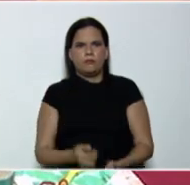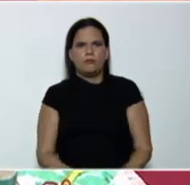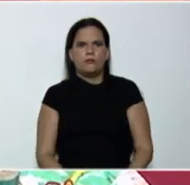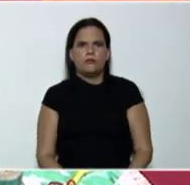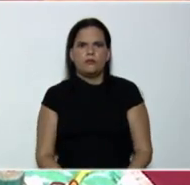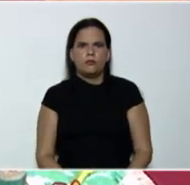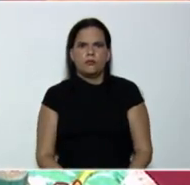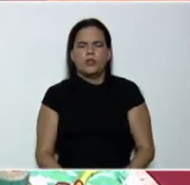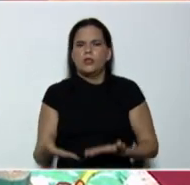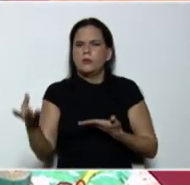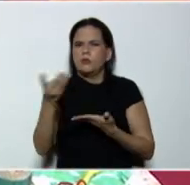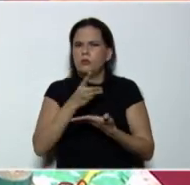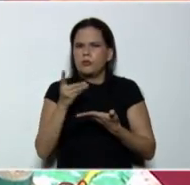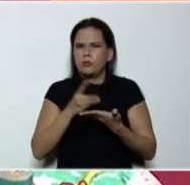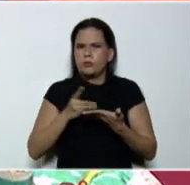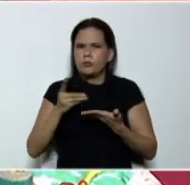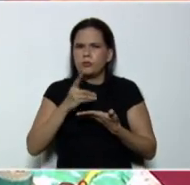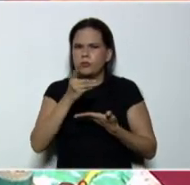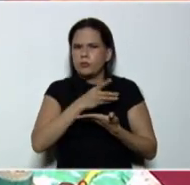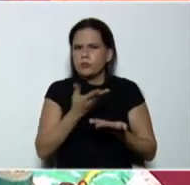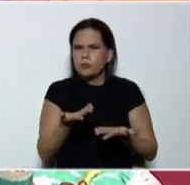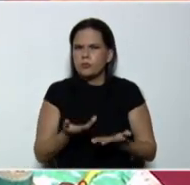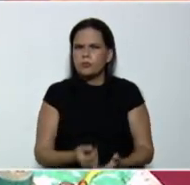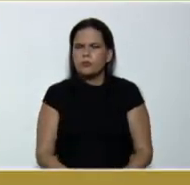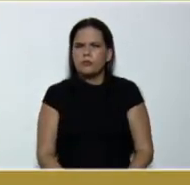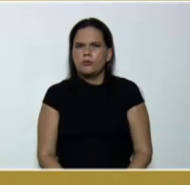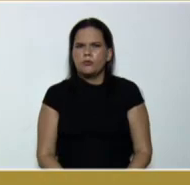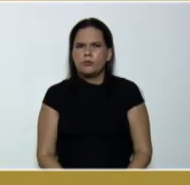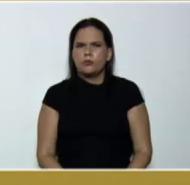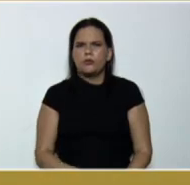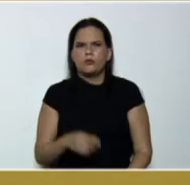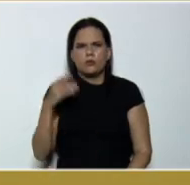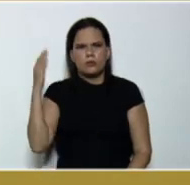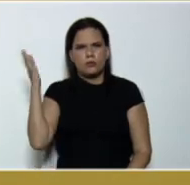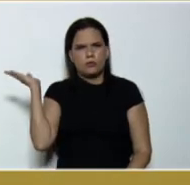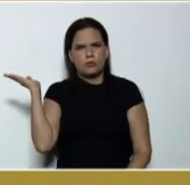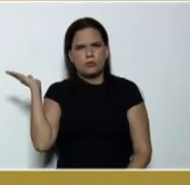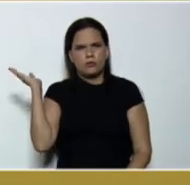tal vez en dibujos, como observamos acá,